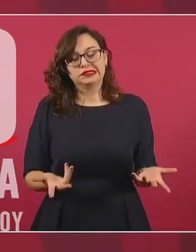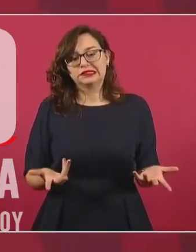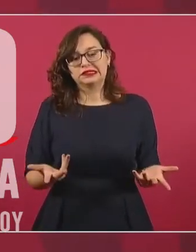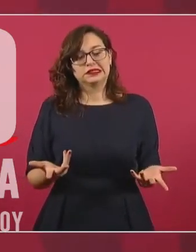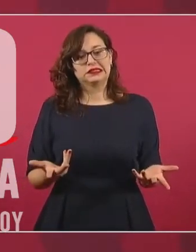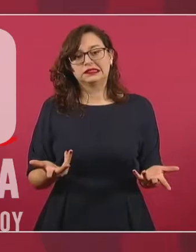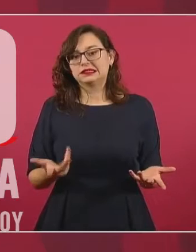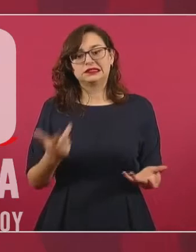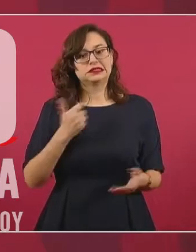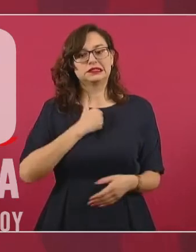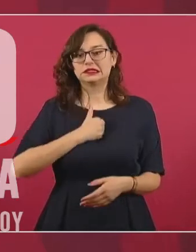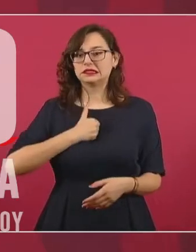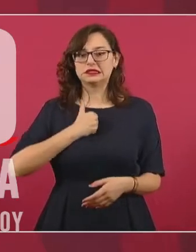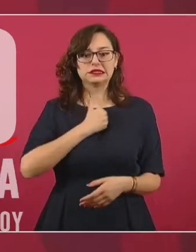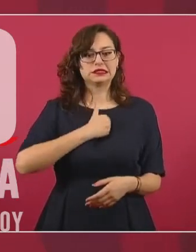todos están